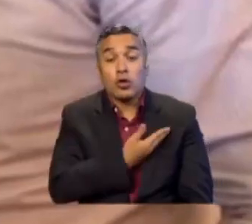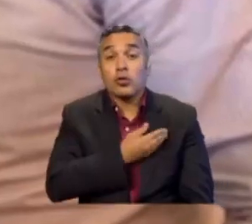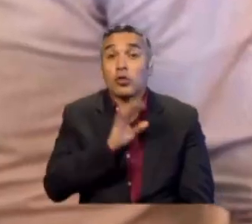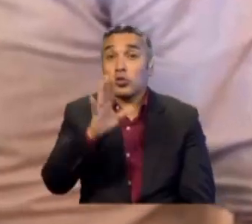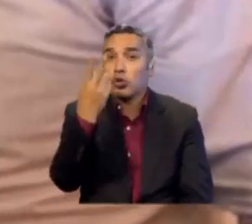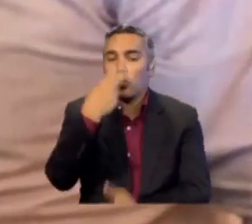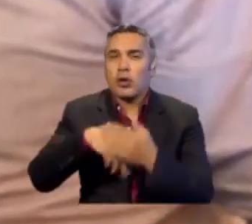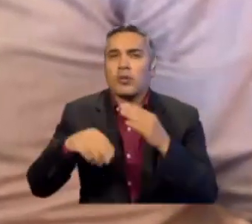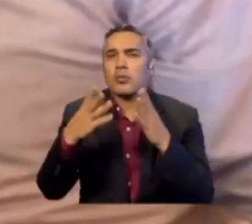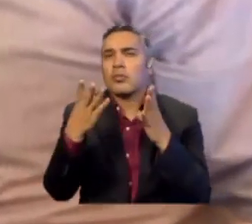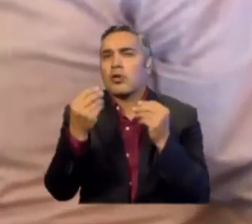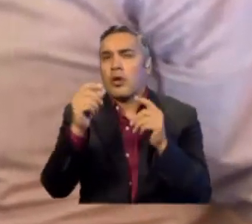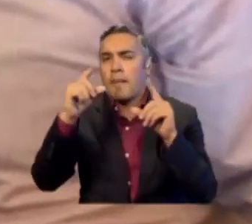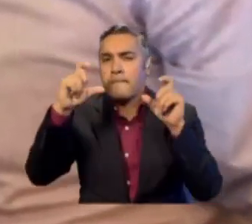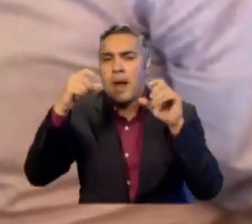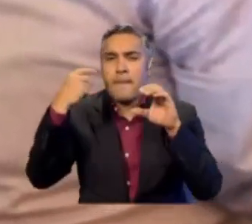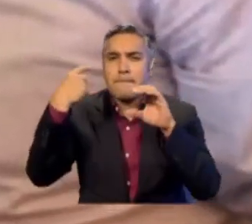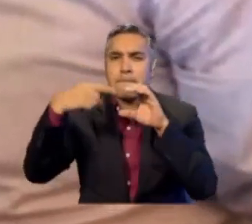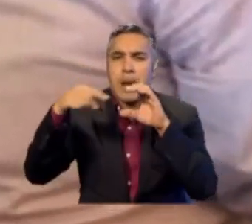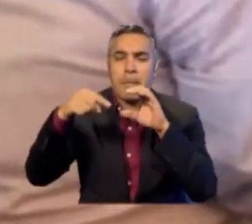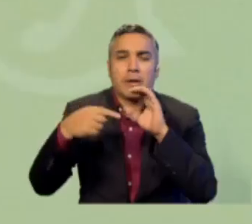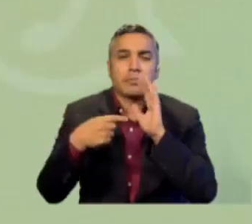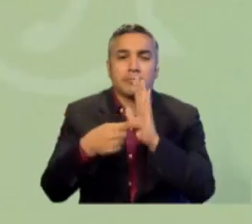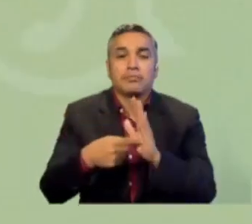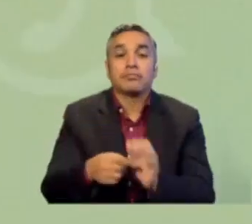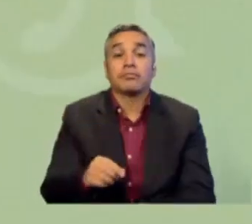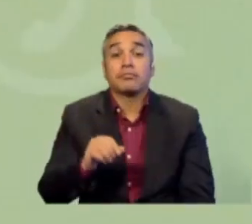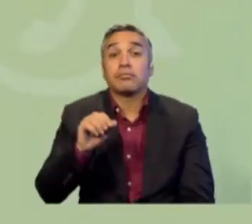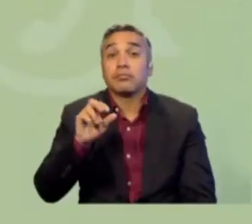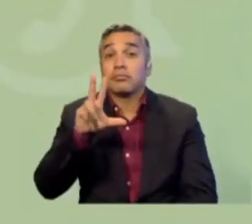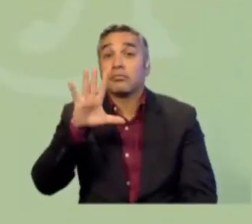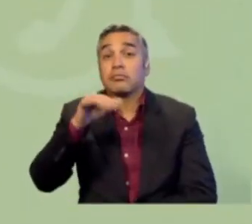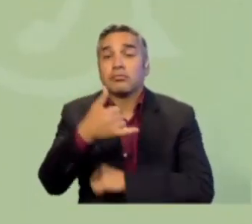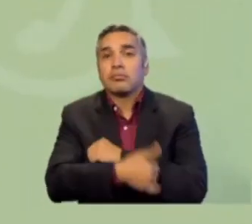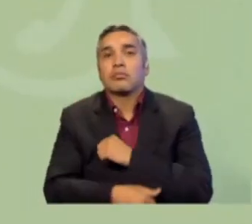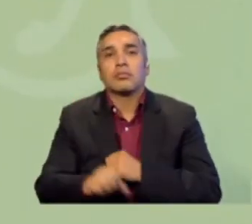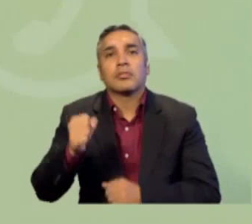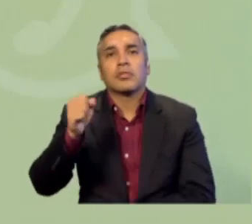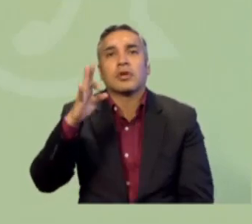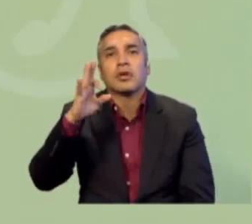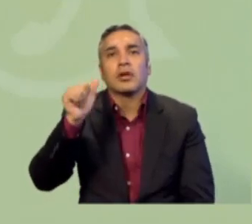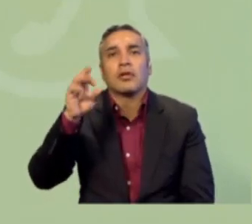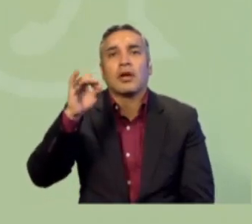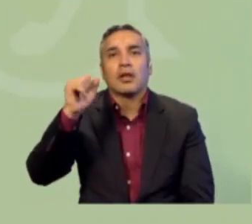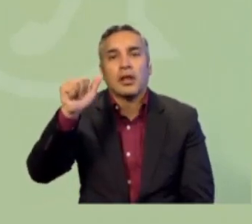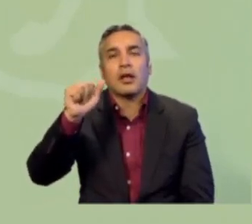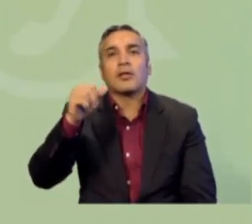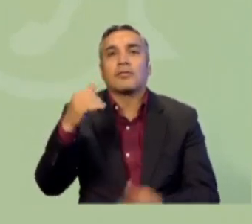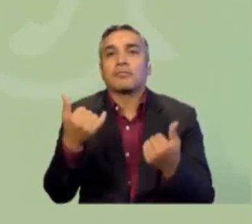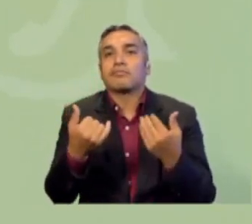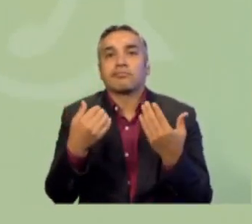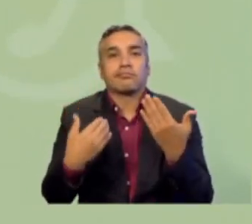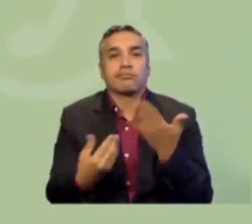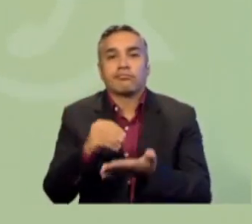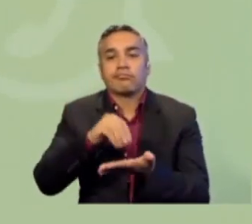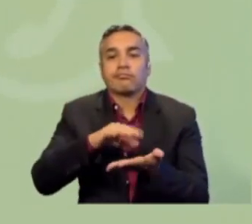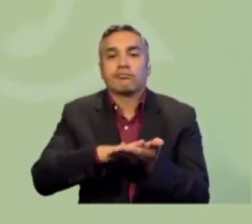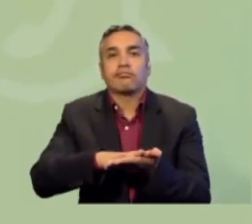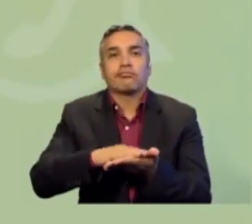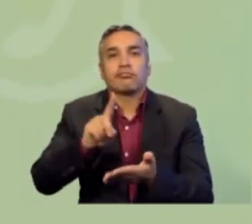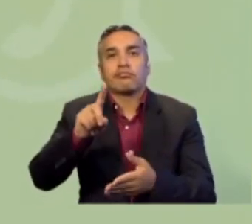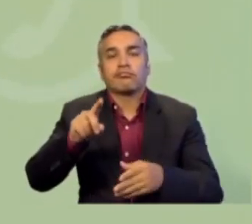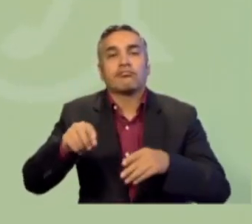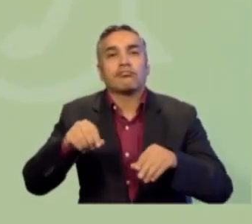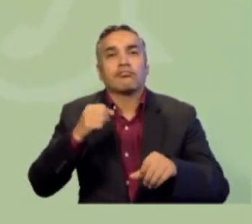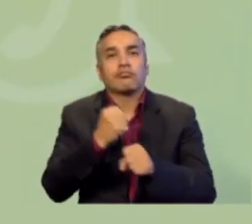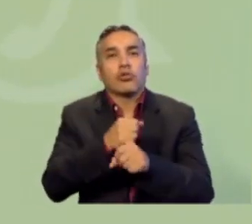su hijo, remite una serie de fotos y escribe... De Alianza País, Estefanía Grunauer Reynoso. Ahorita la acaban de nombrar, dice, a la